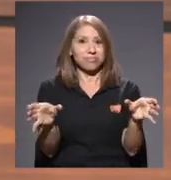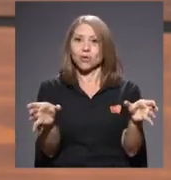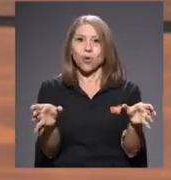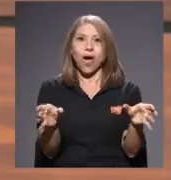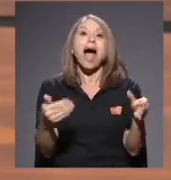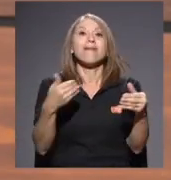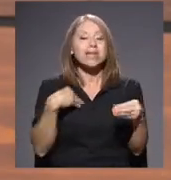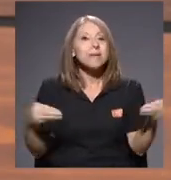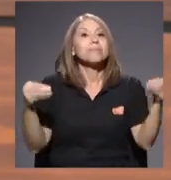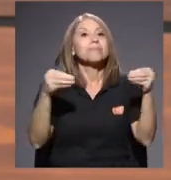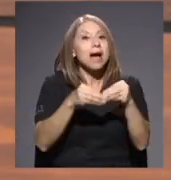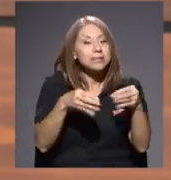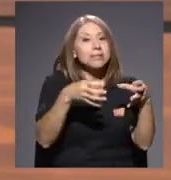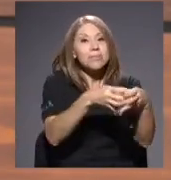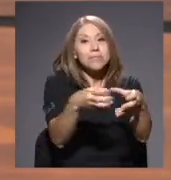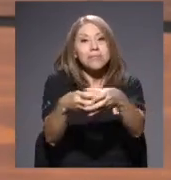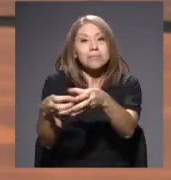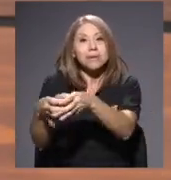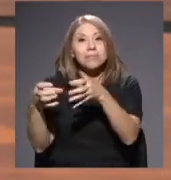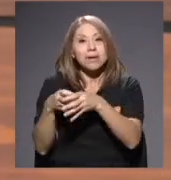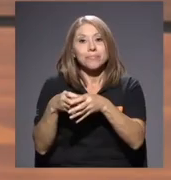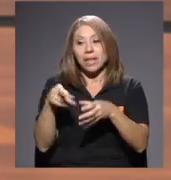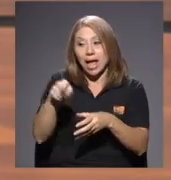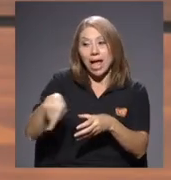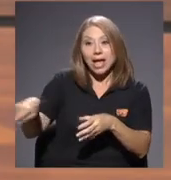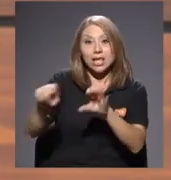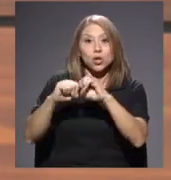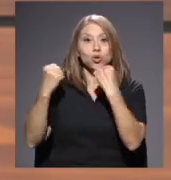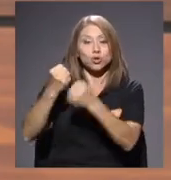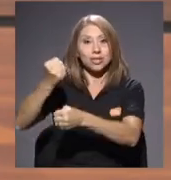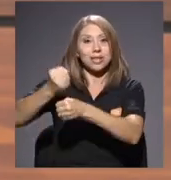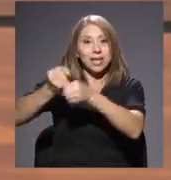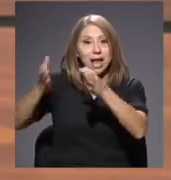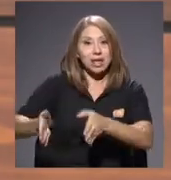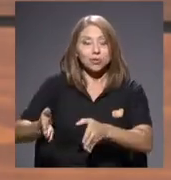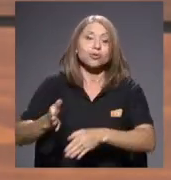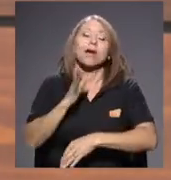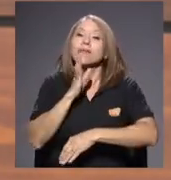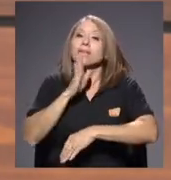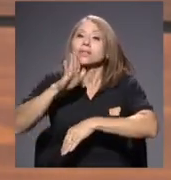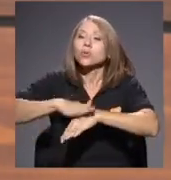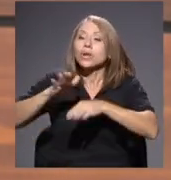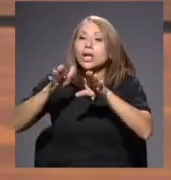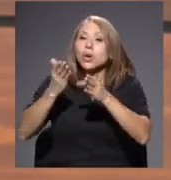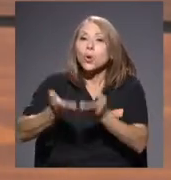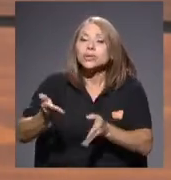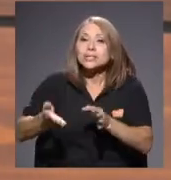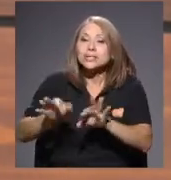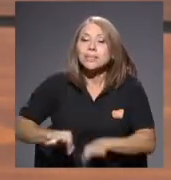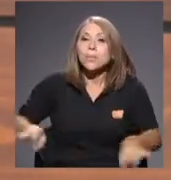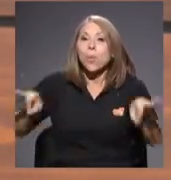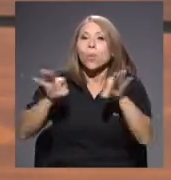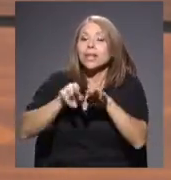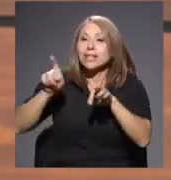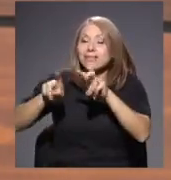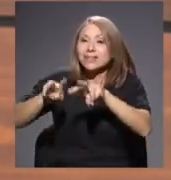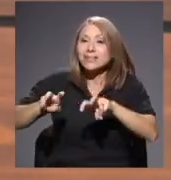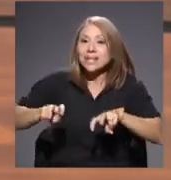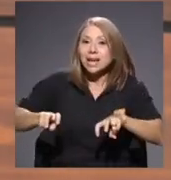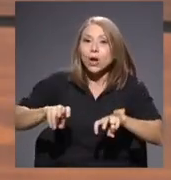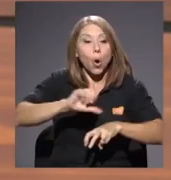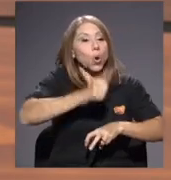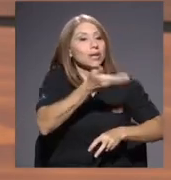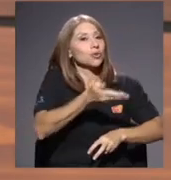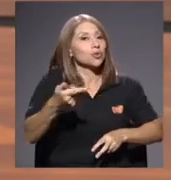que habían muchos puntos que planteaban los sindicatos que son necesarios e importantes de revisar, otros con los que no necesariamente estoy de acuerdo, pero habían